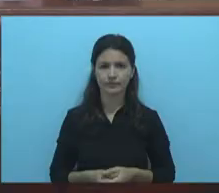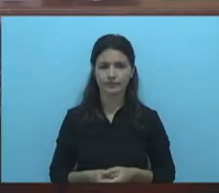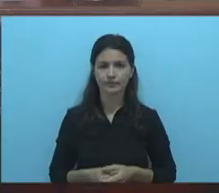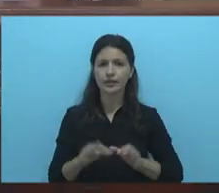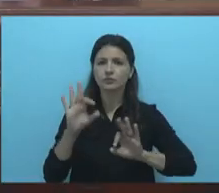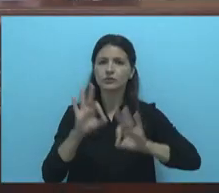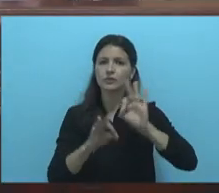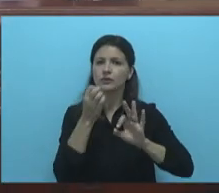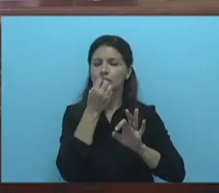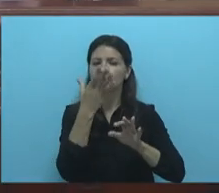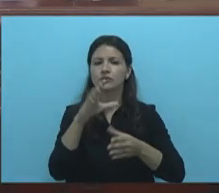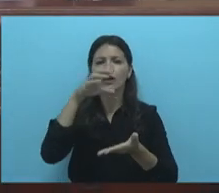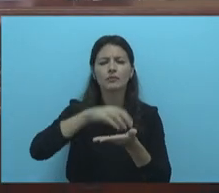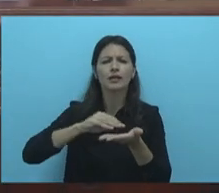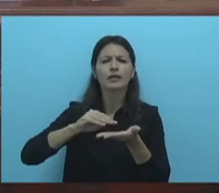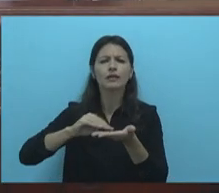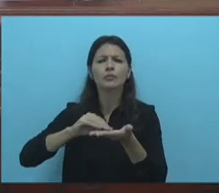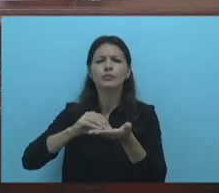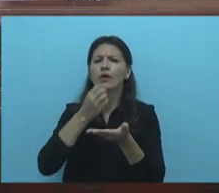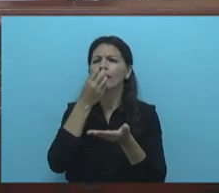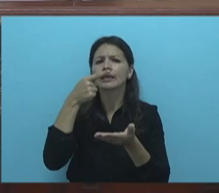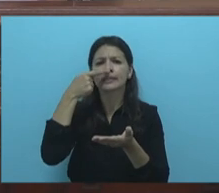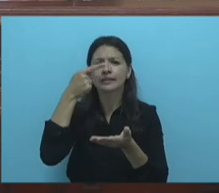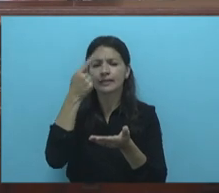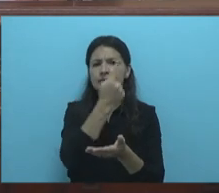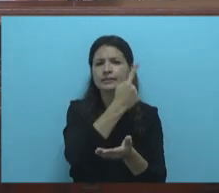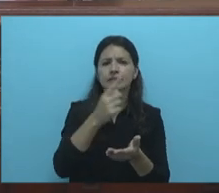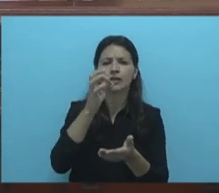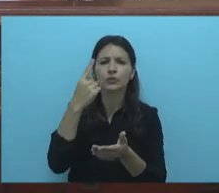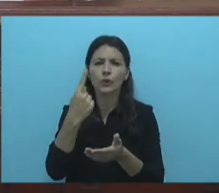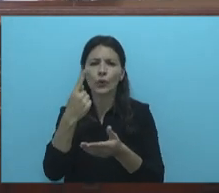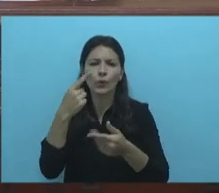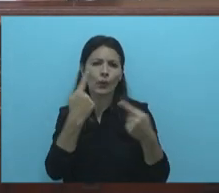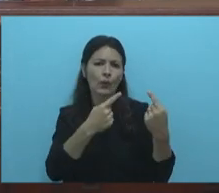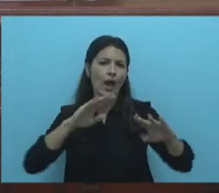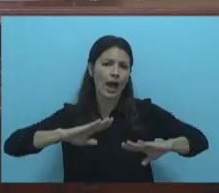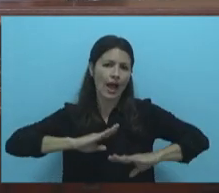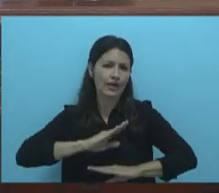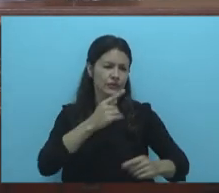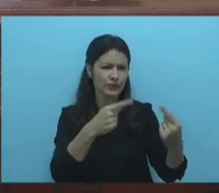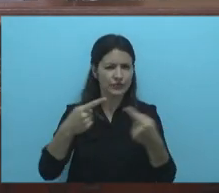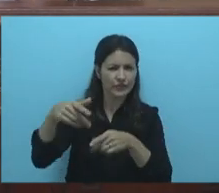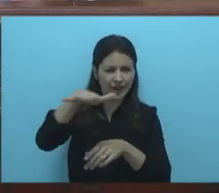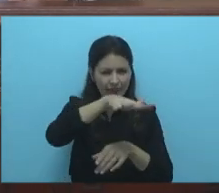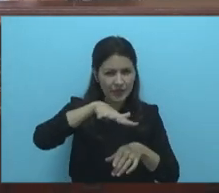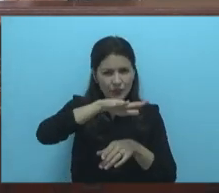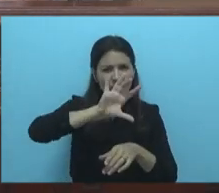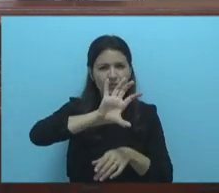Proyecto de declaración donde la Cámara declara de interés 101 actividades y eventos en todo el territorio de la